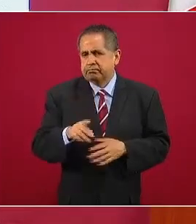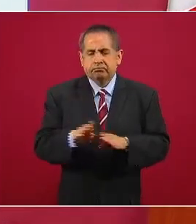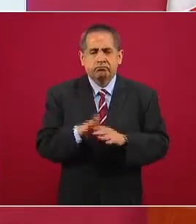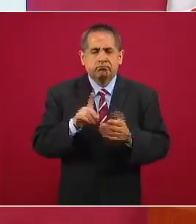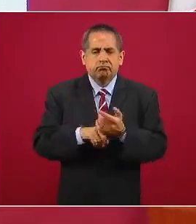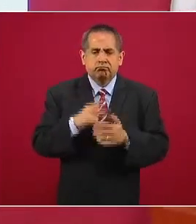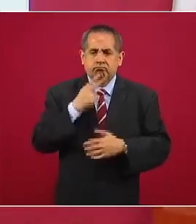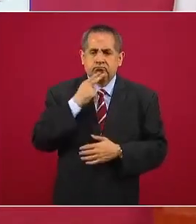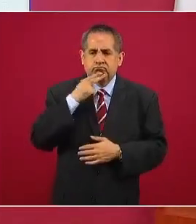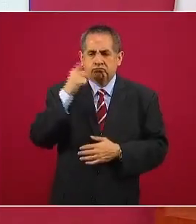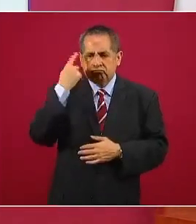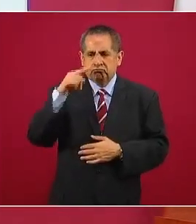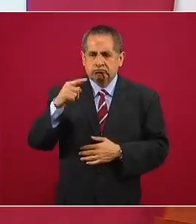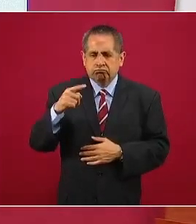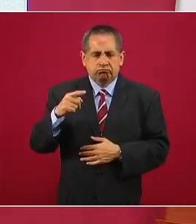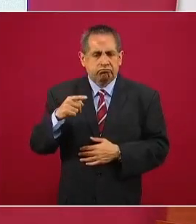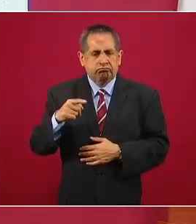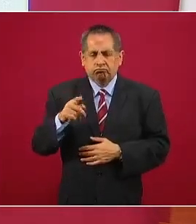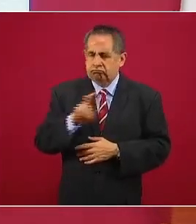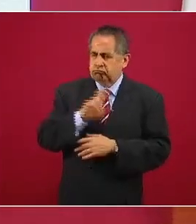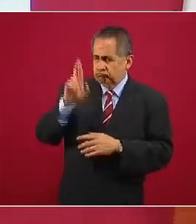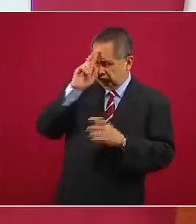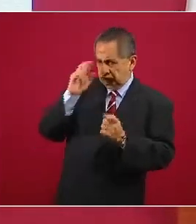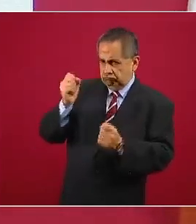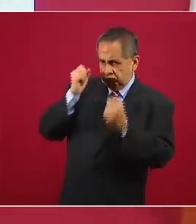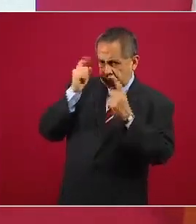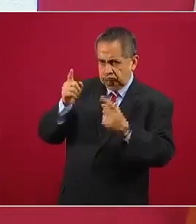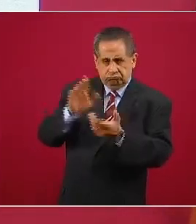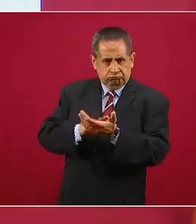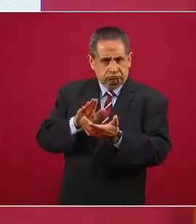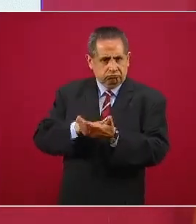para hacer un gran reconocimiento